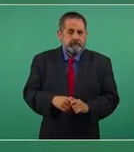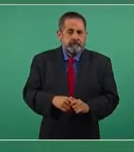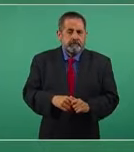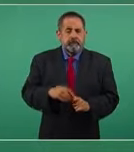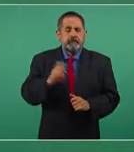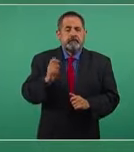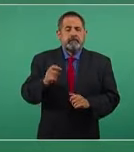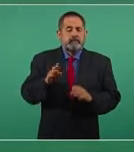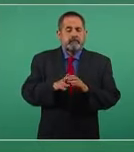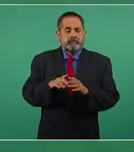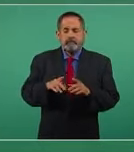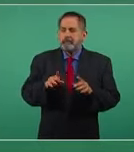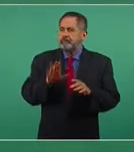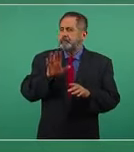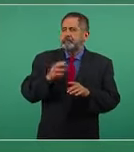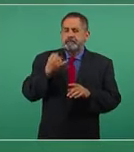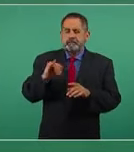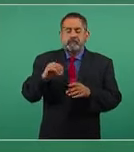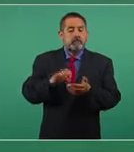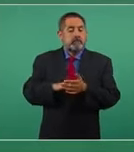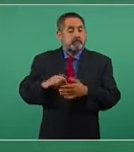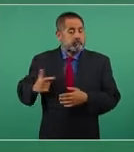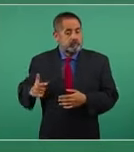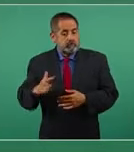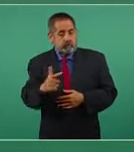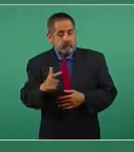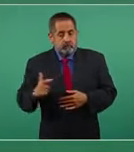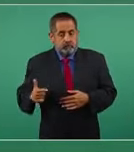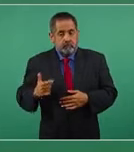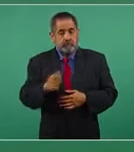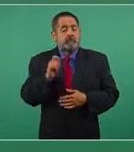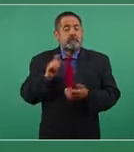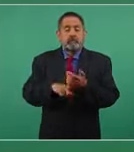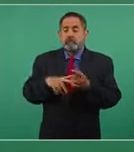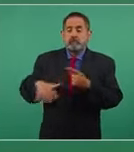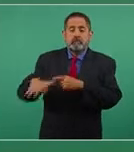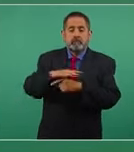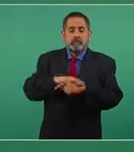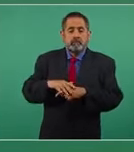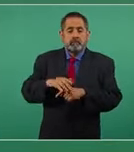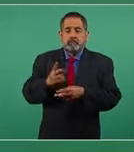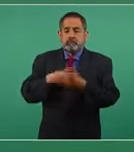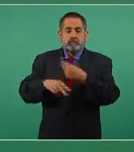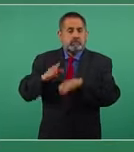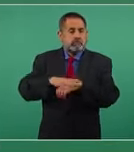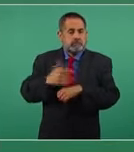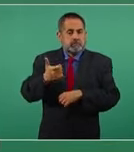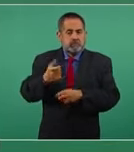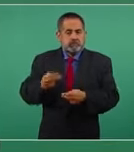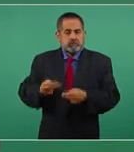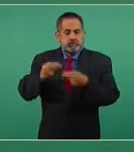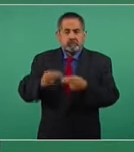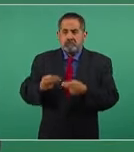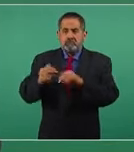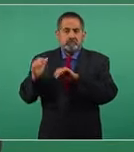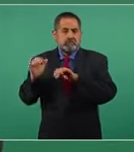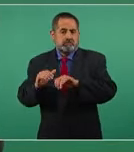que es como una paradoja. Guanajuato es de los estados con más crecimiento económico, con más